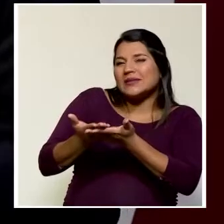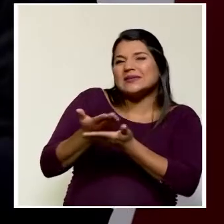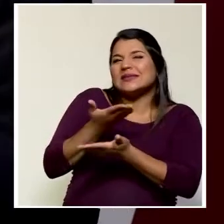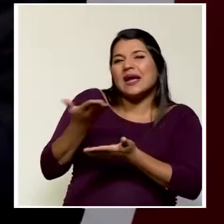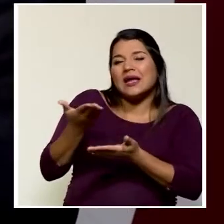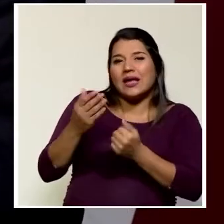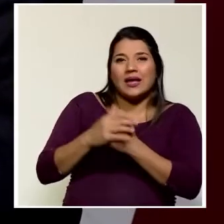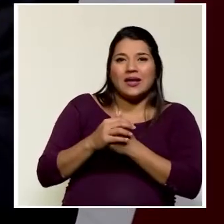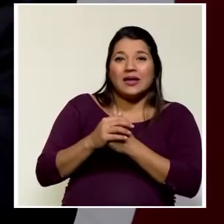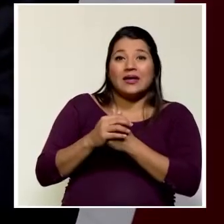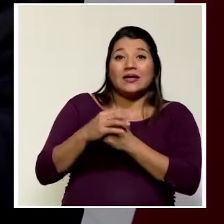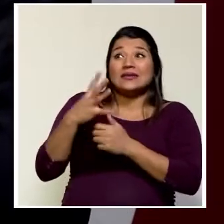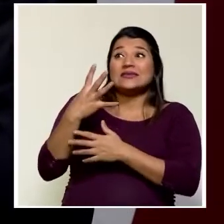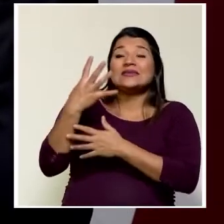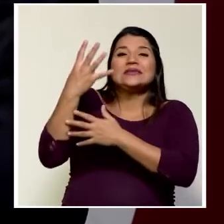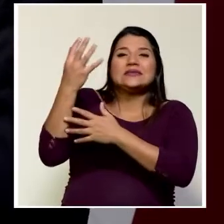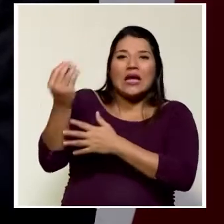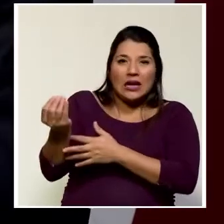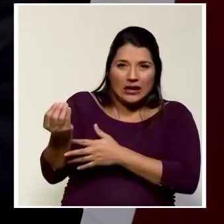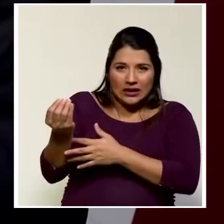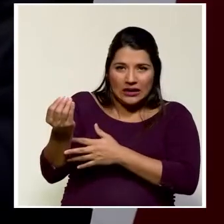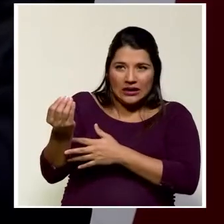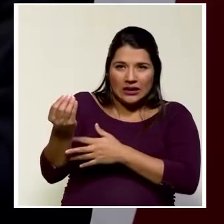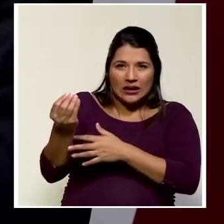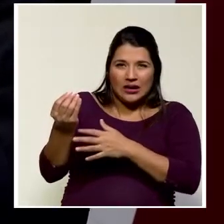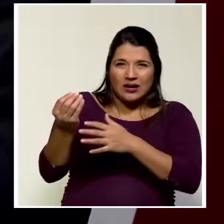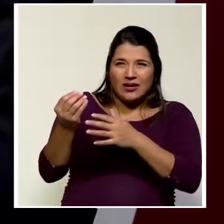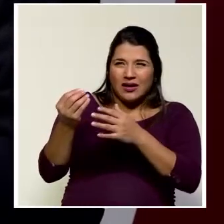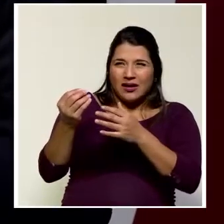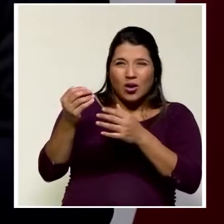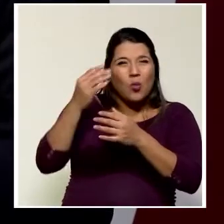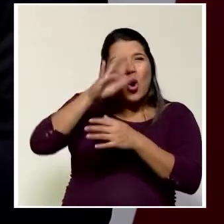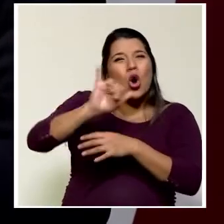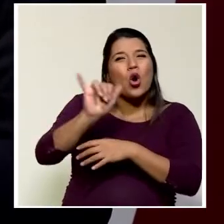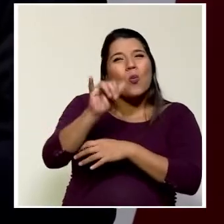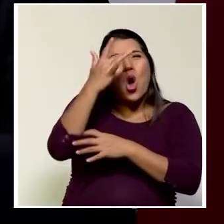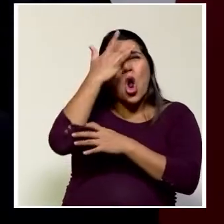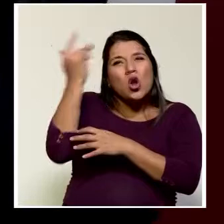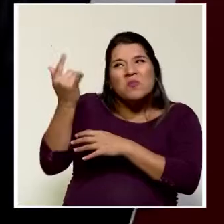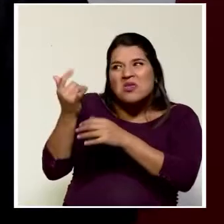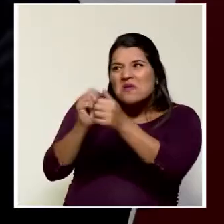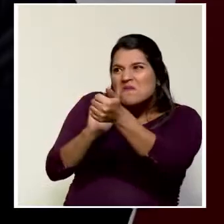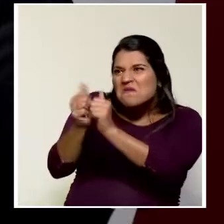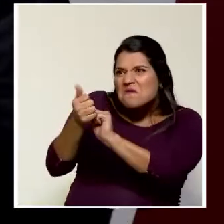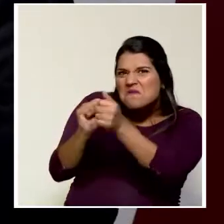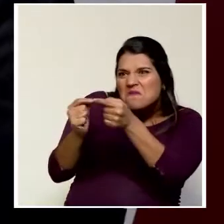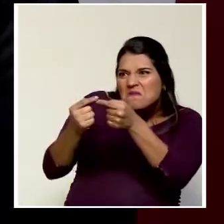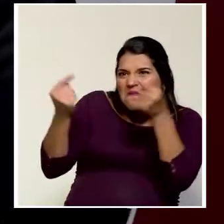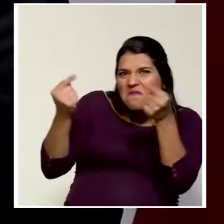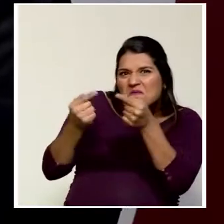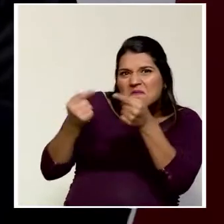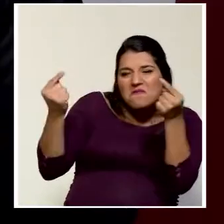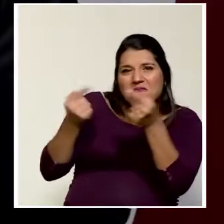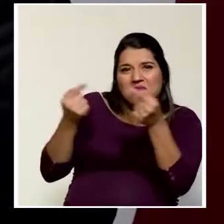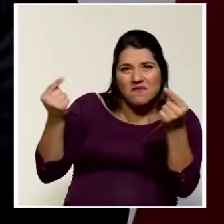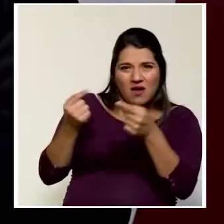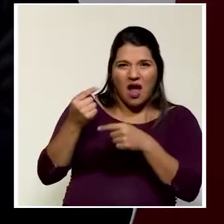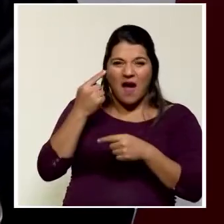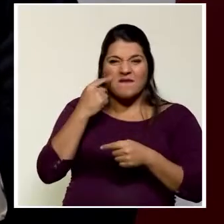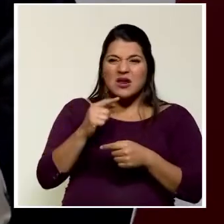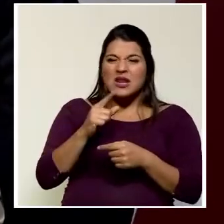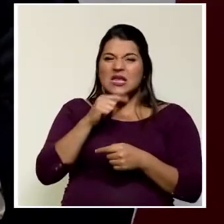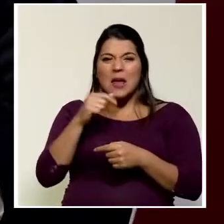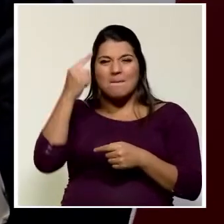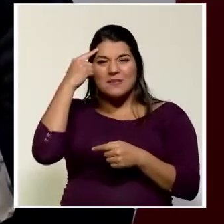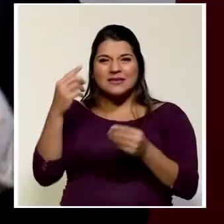salir del kickboxing, de la lucha cuerpo a cuerpo, del duelo verbal, de a ver quién es más